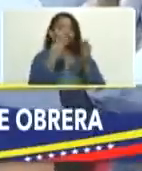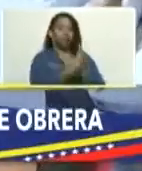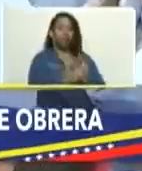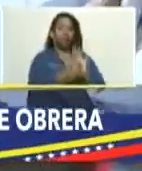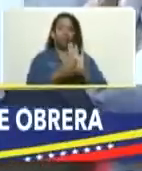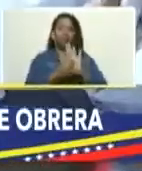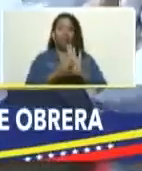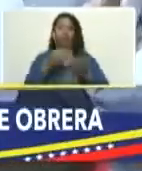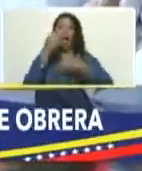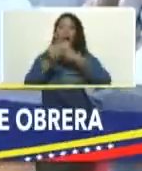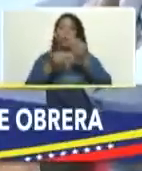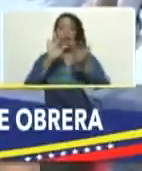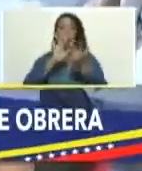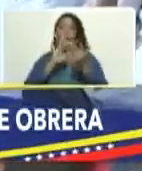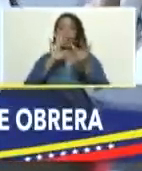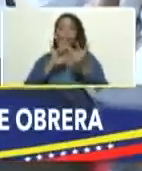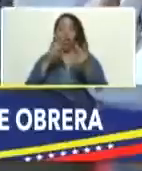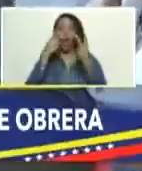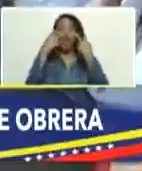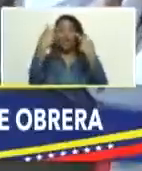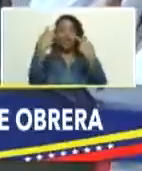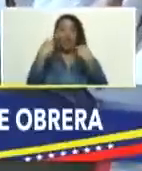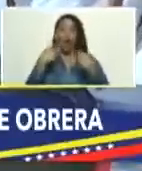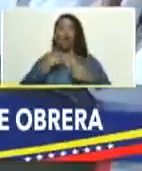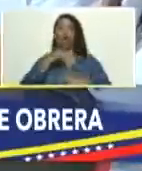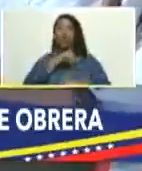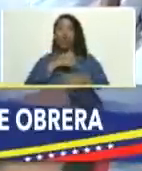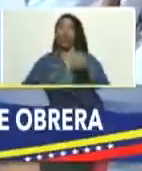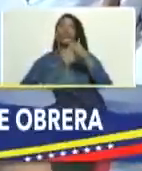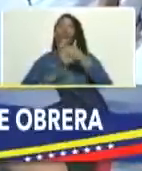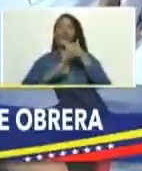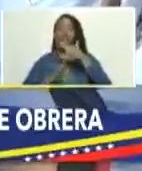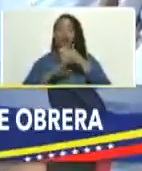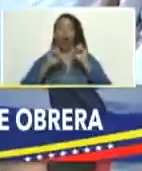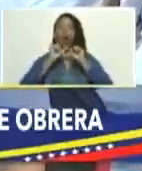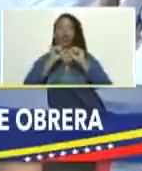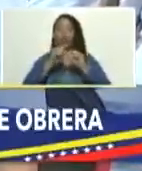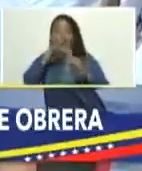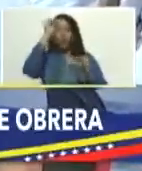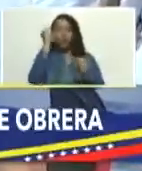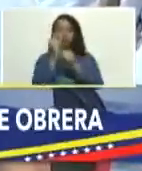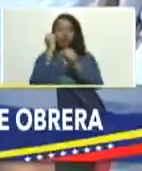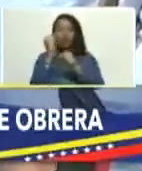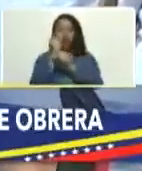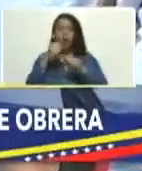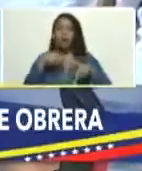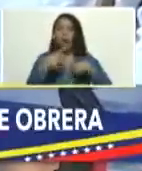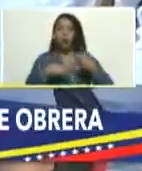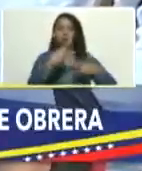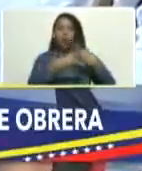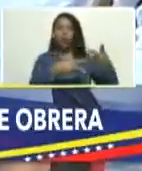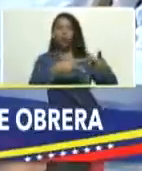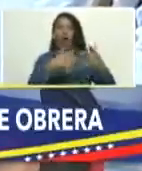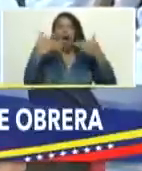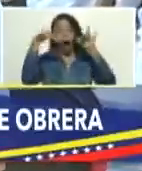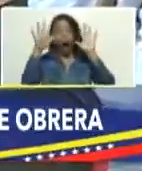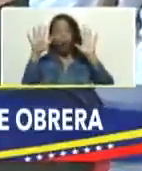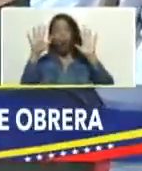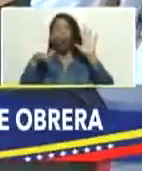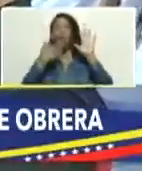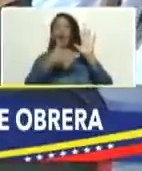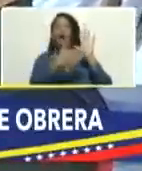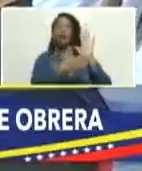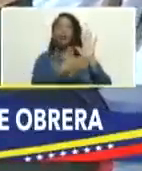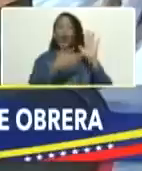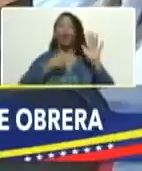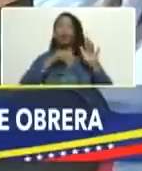hizo un pase y así lo vio. Y nosotros todavía continuamos en nuestra producción. Aun cuando nuestra